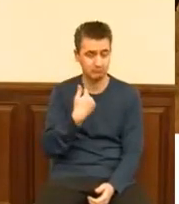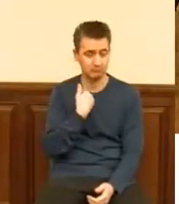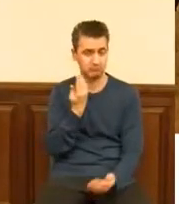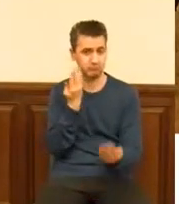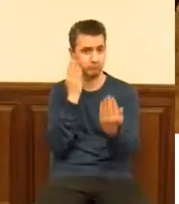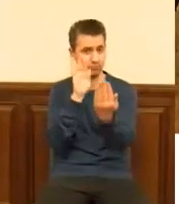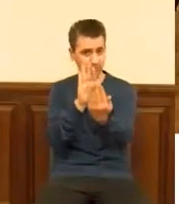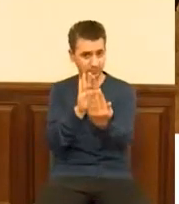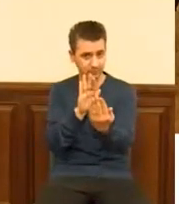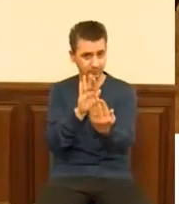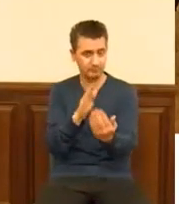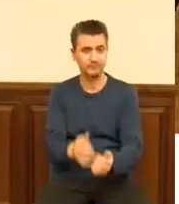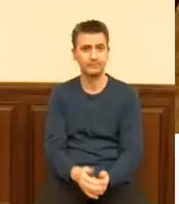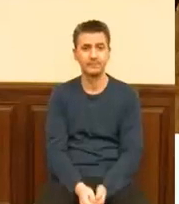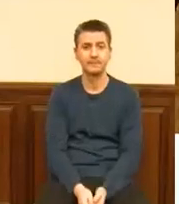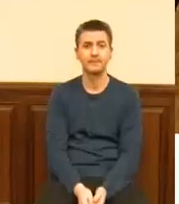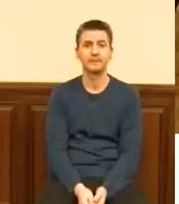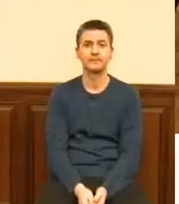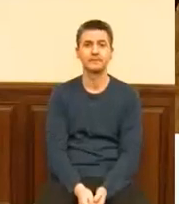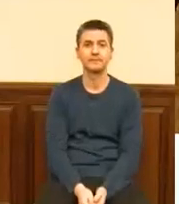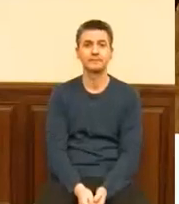directamente. Porque,